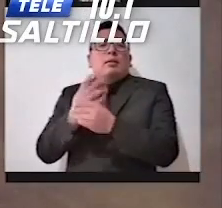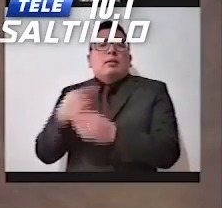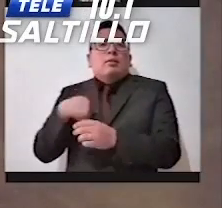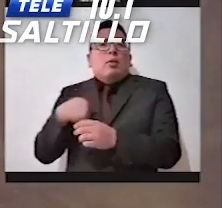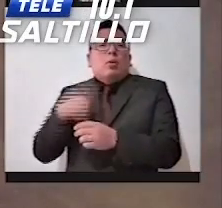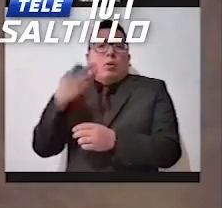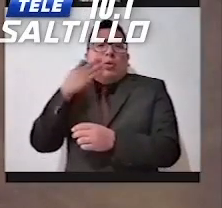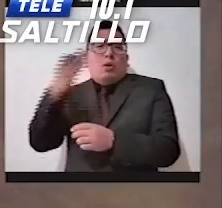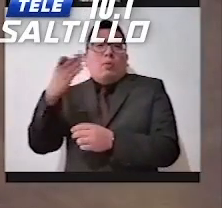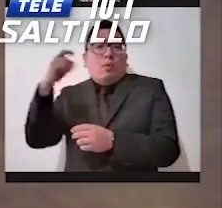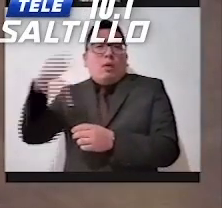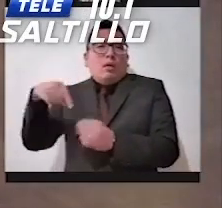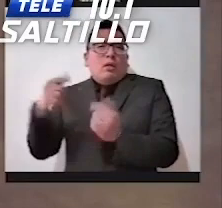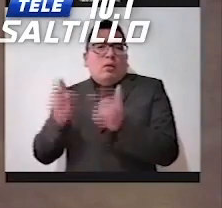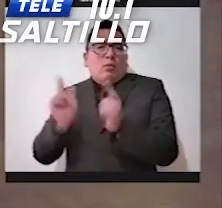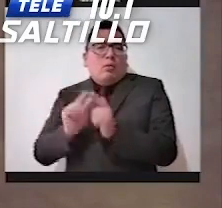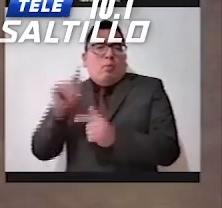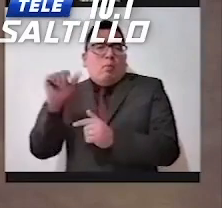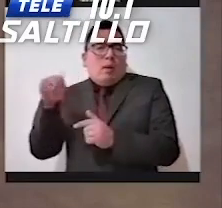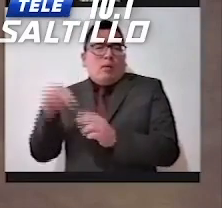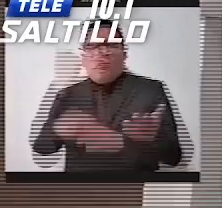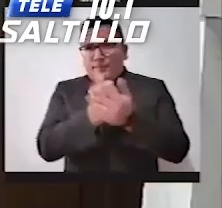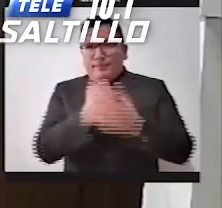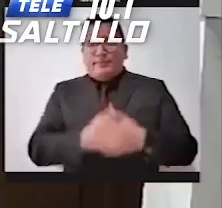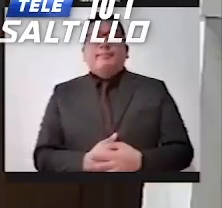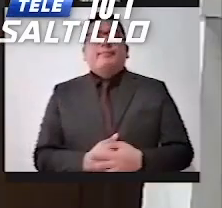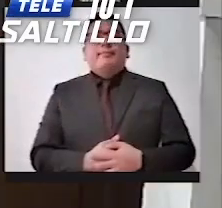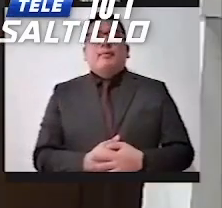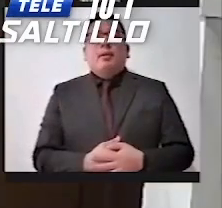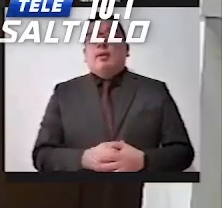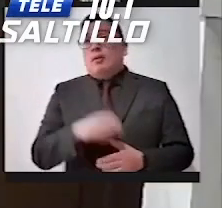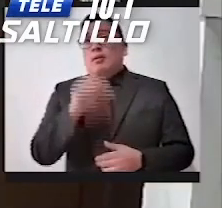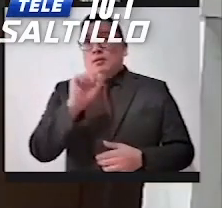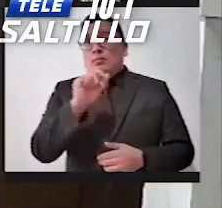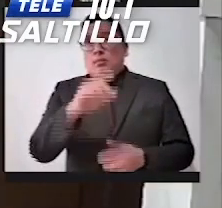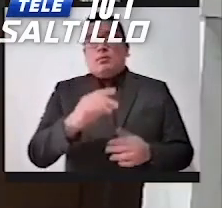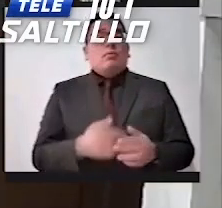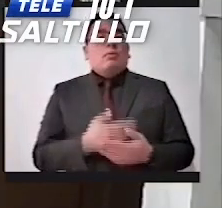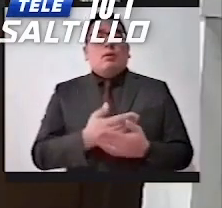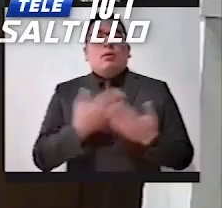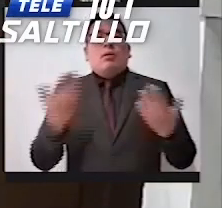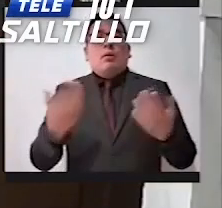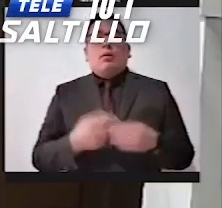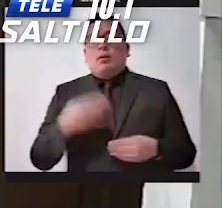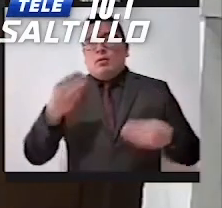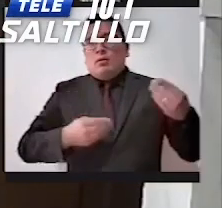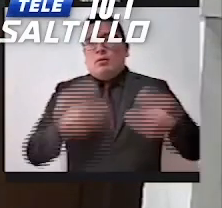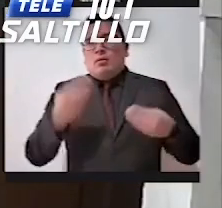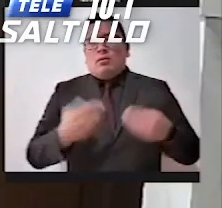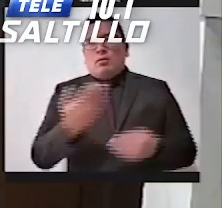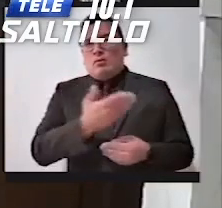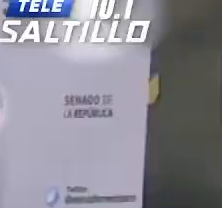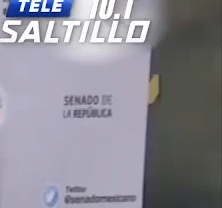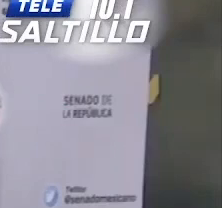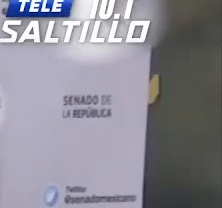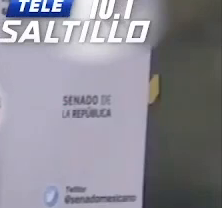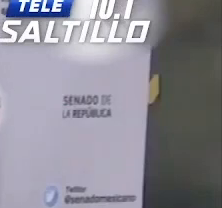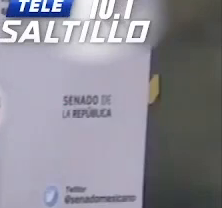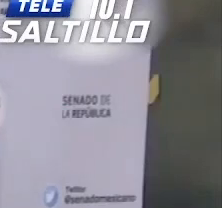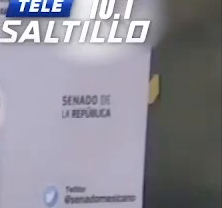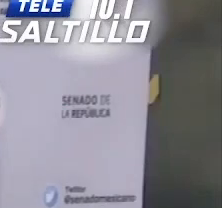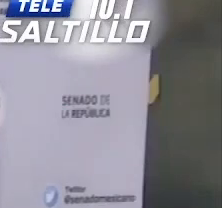Tribunal Electoral del Poder Judicial de la Federación y con esto permitir que Guadiana realice precampaña bajo el